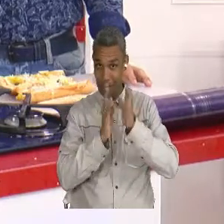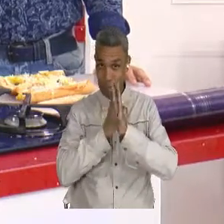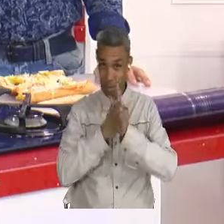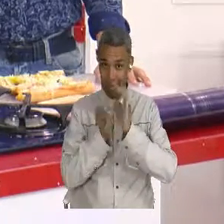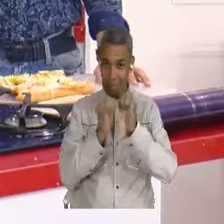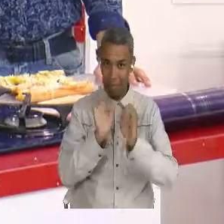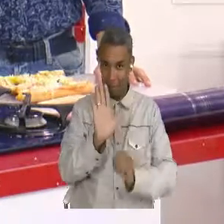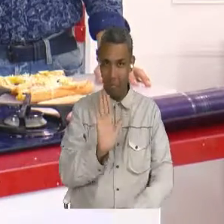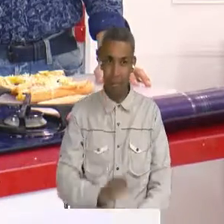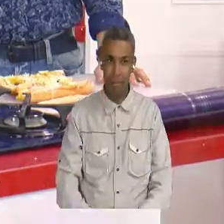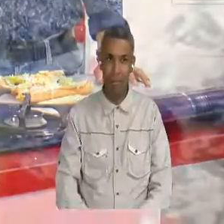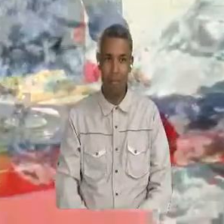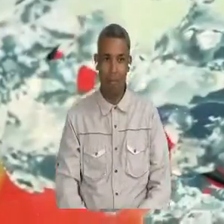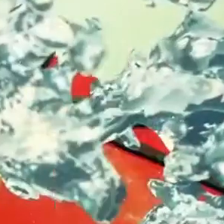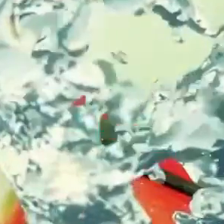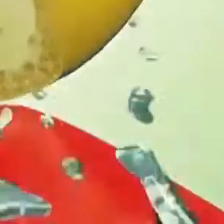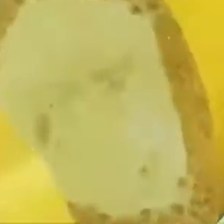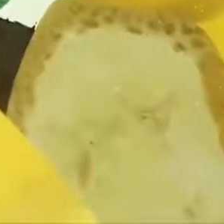ustedes. Eso.